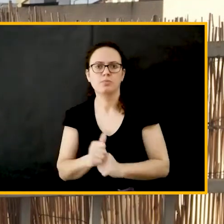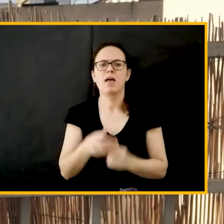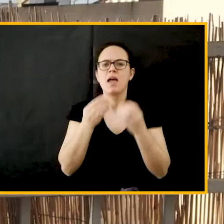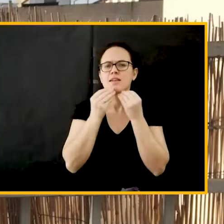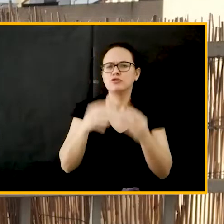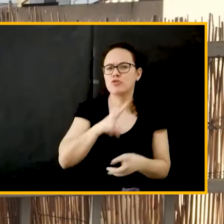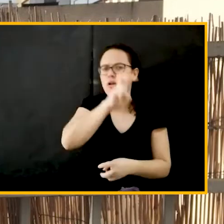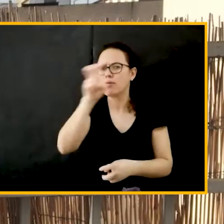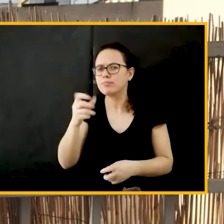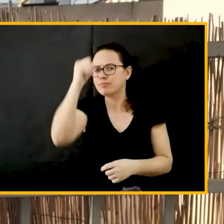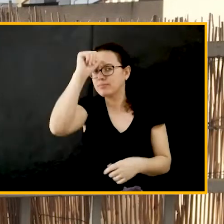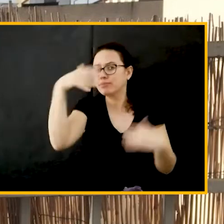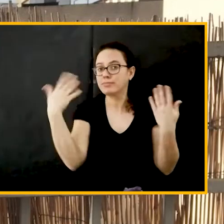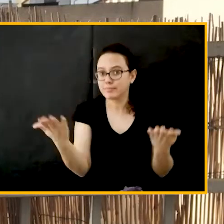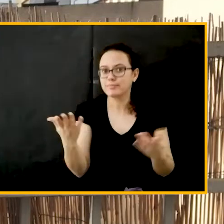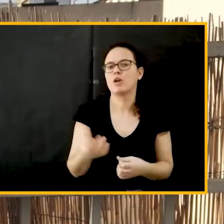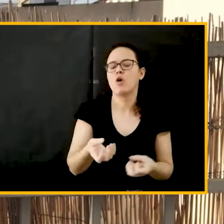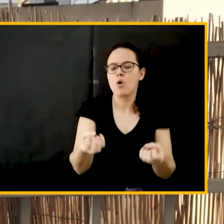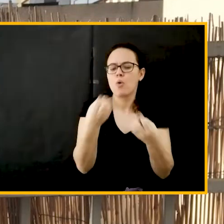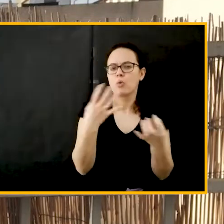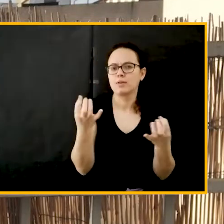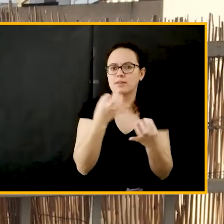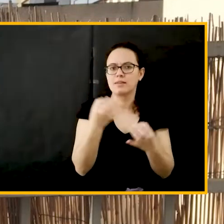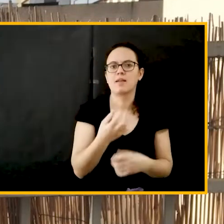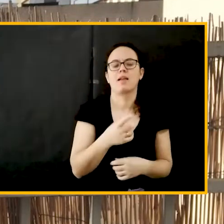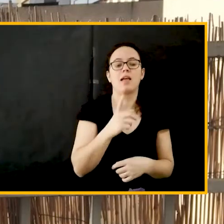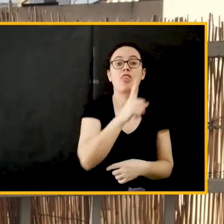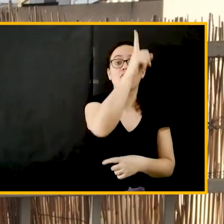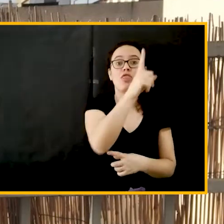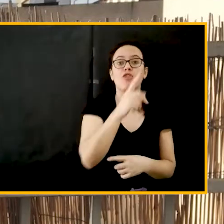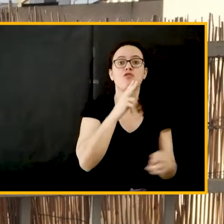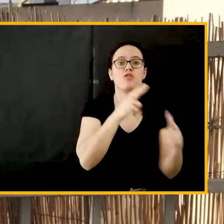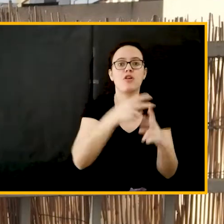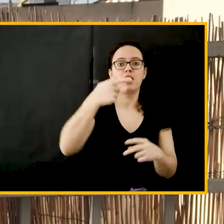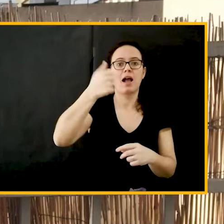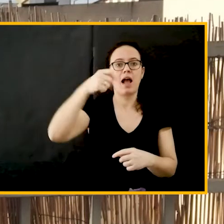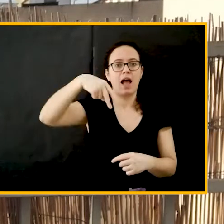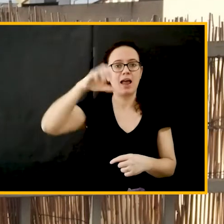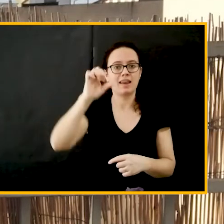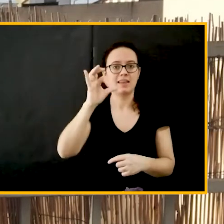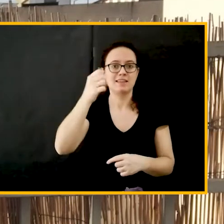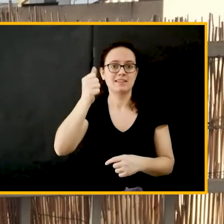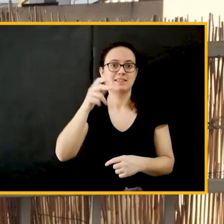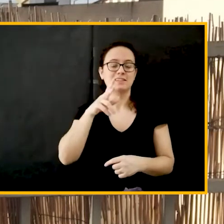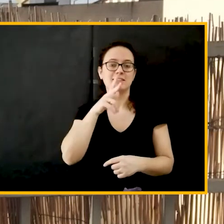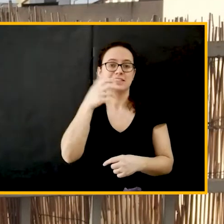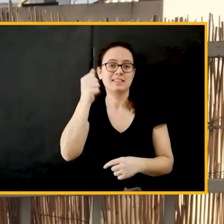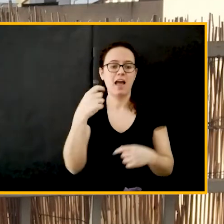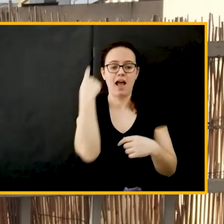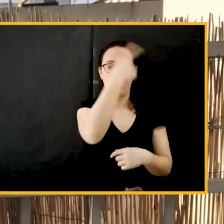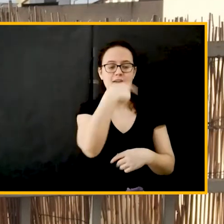Ganesha es el dios con cabeza de elefante, conocido por su simpatía, por sus aventuras que